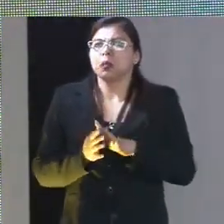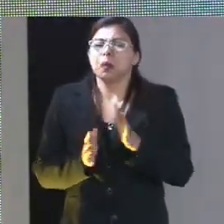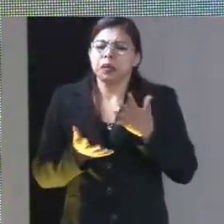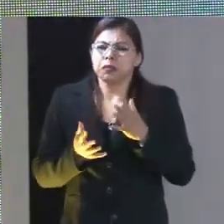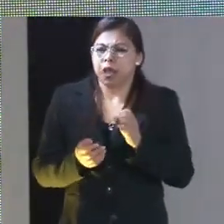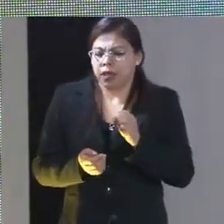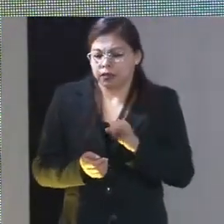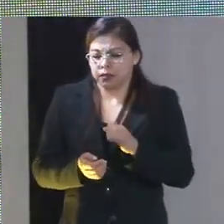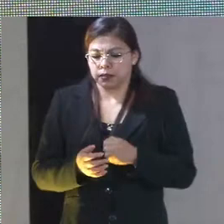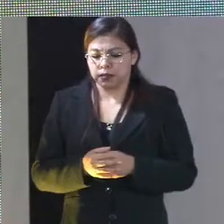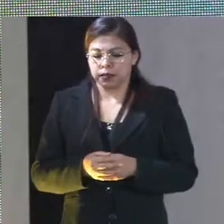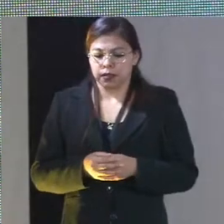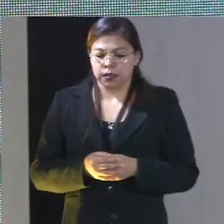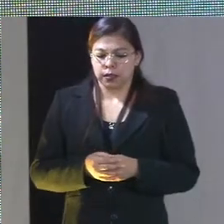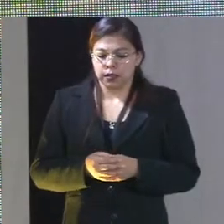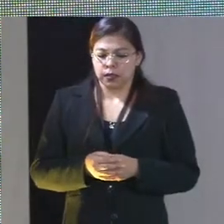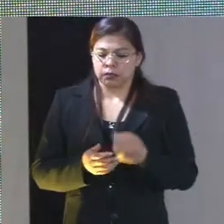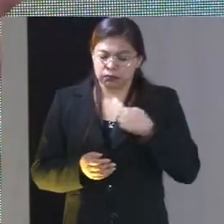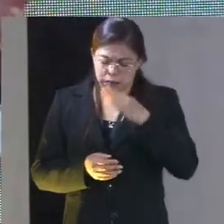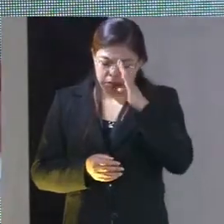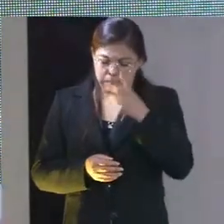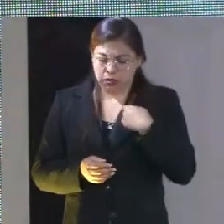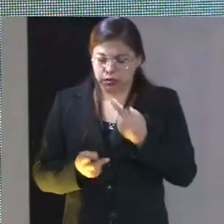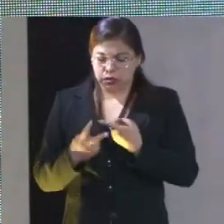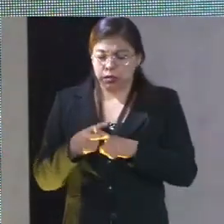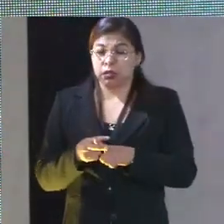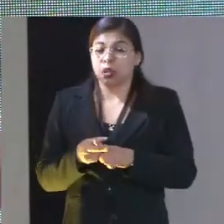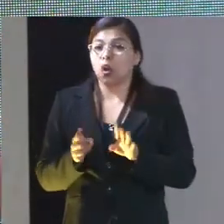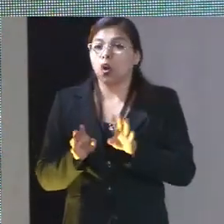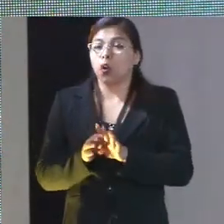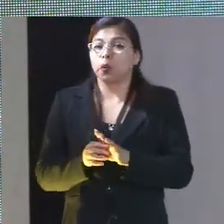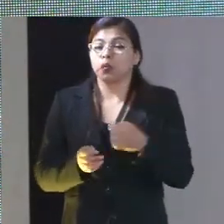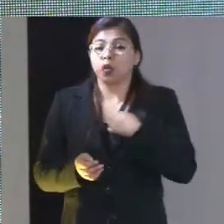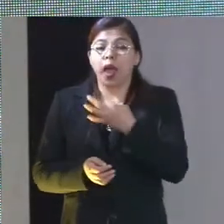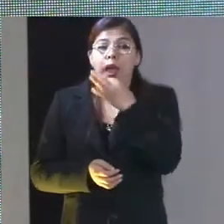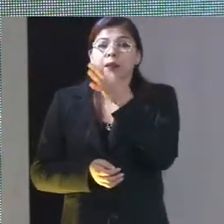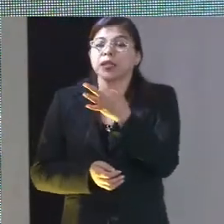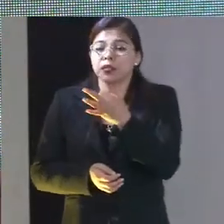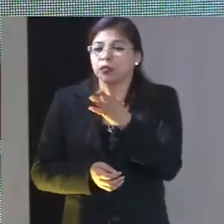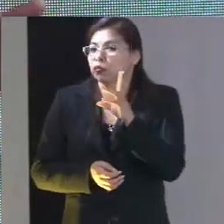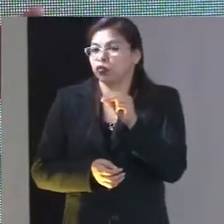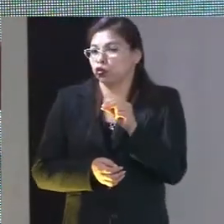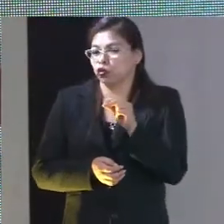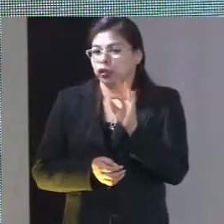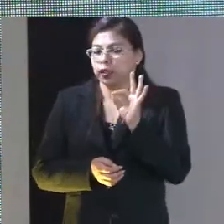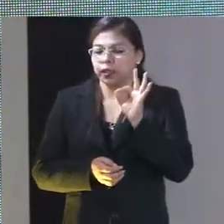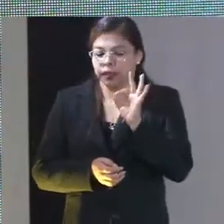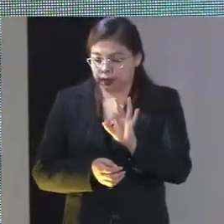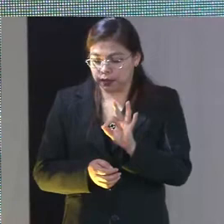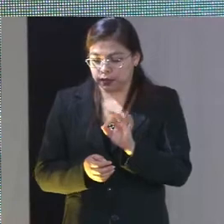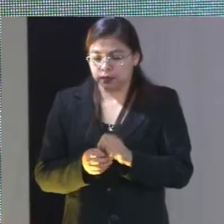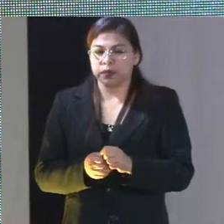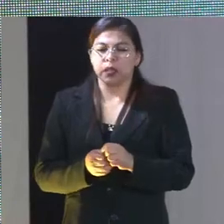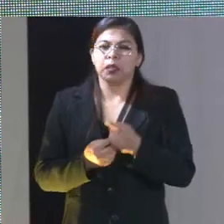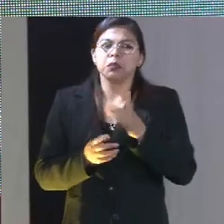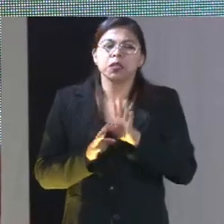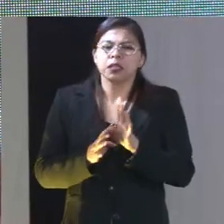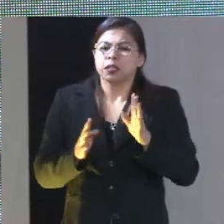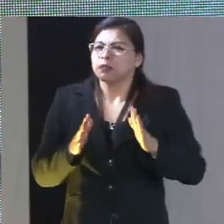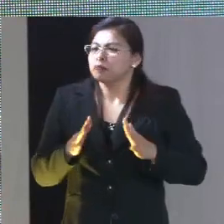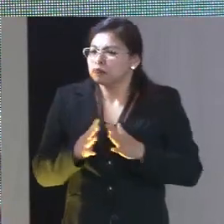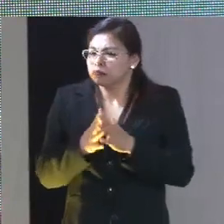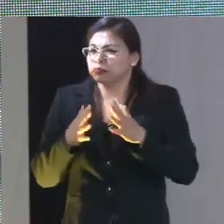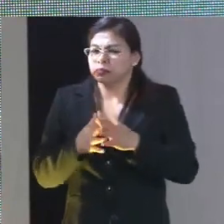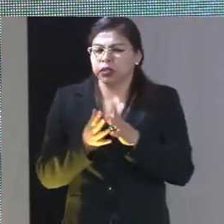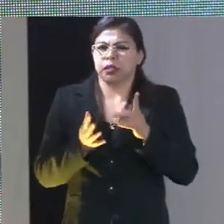menos al tiempo. Y empiezo diciendo que sobre advertencia no hay engaño. En la batalla por Tenochtitlan,